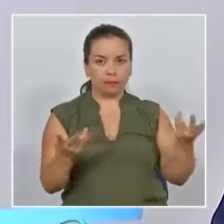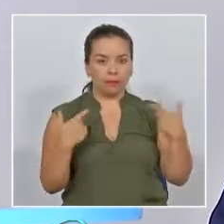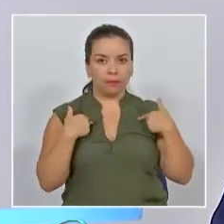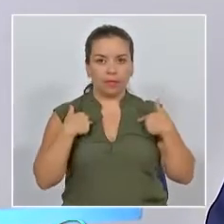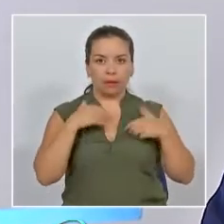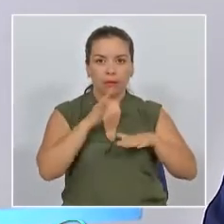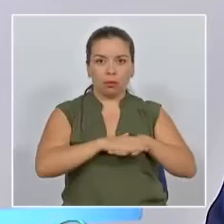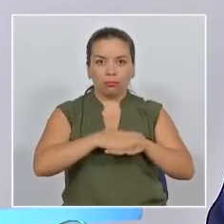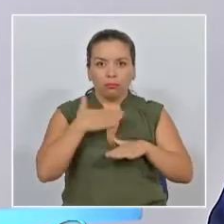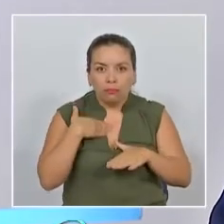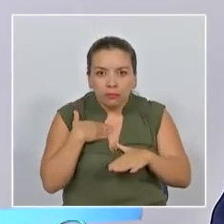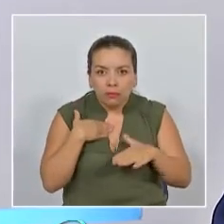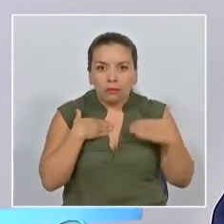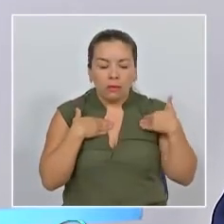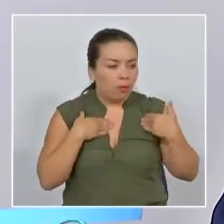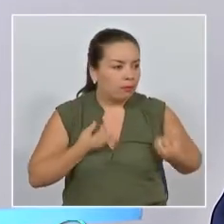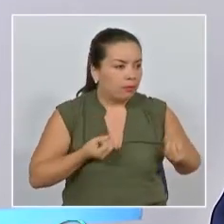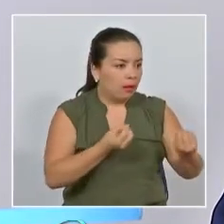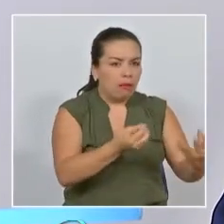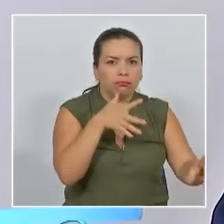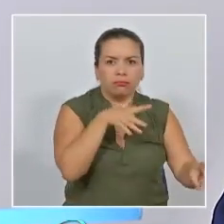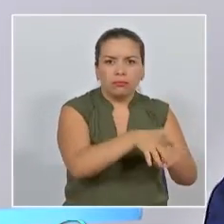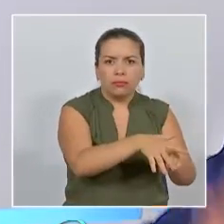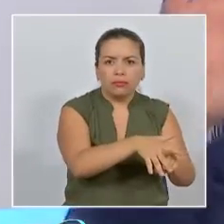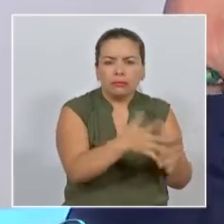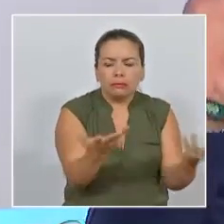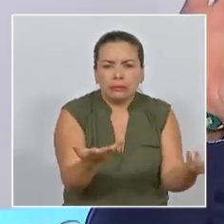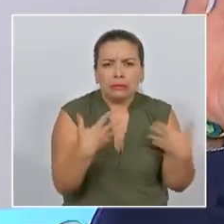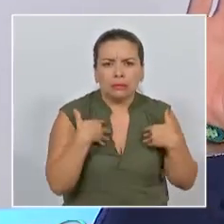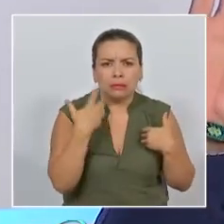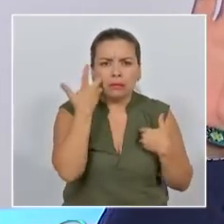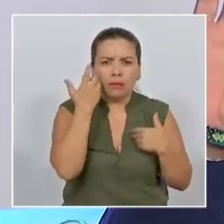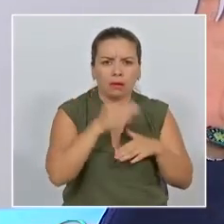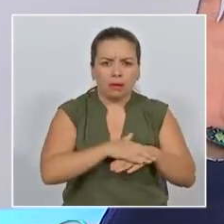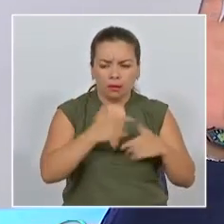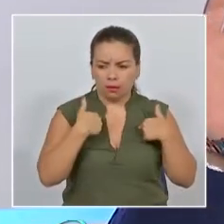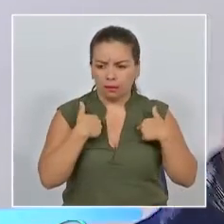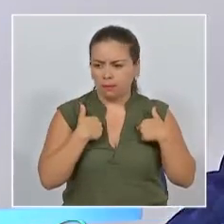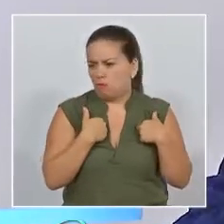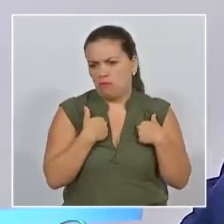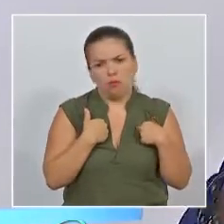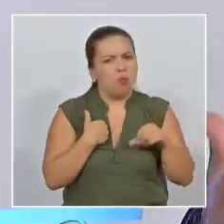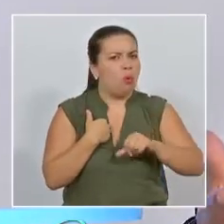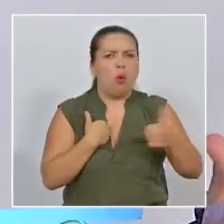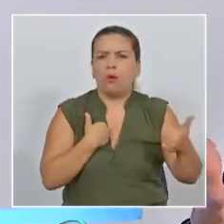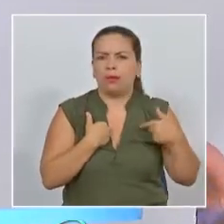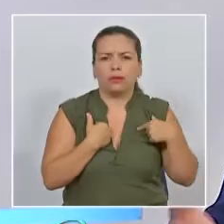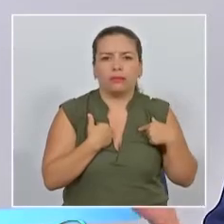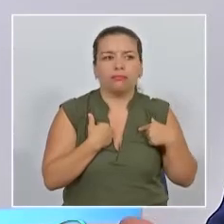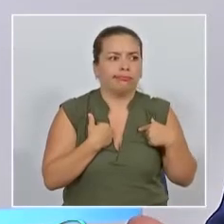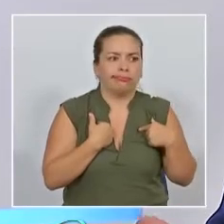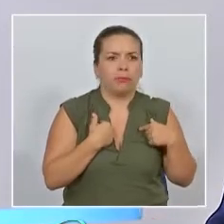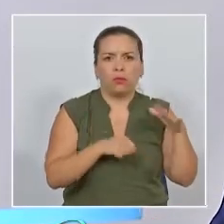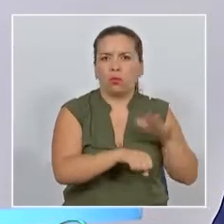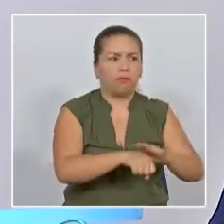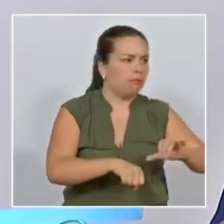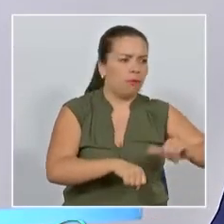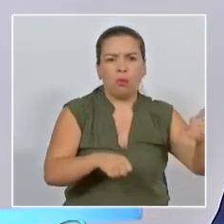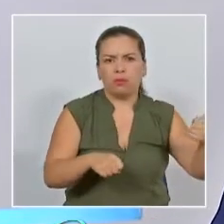causé a mi mamá esa enfermedad? Tiene que haber otra cosa distinta. Y ahí fue donde empezaron a buscar